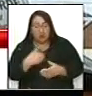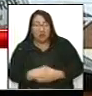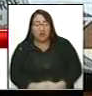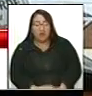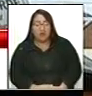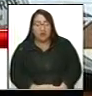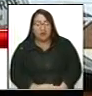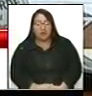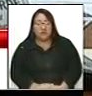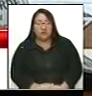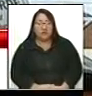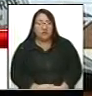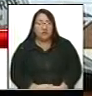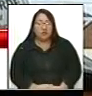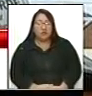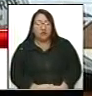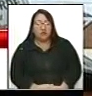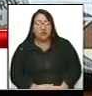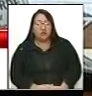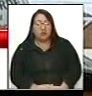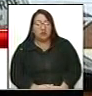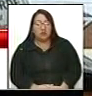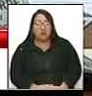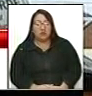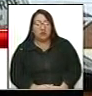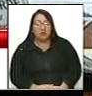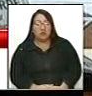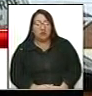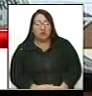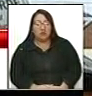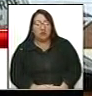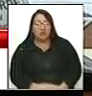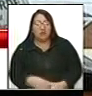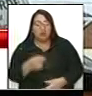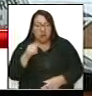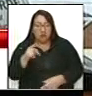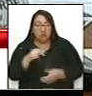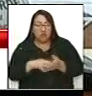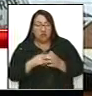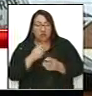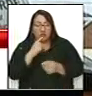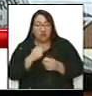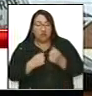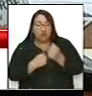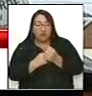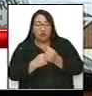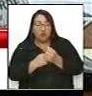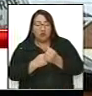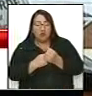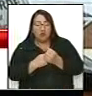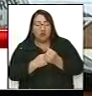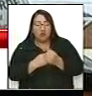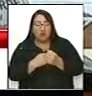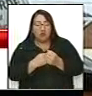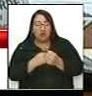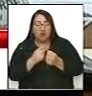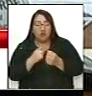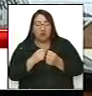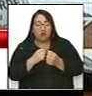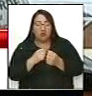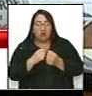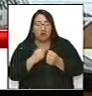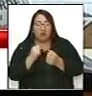para desarrollar, para impulsar, para crear, lo que hace la sociedad es apoyar. Porque no somos una sociedad